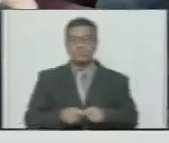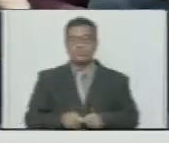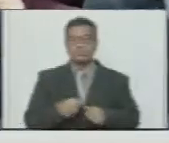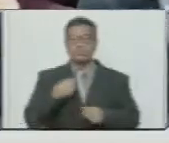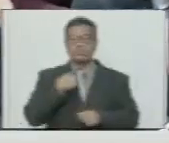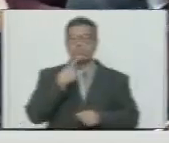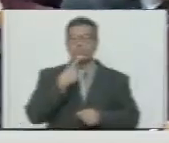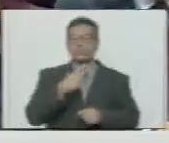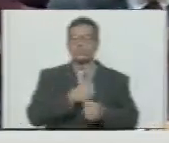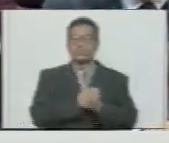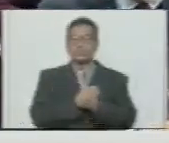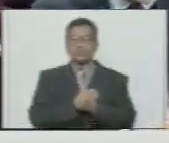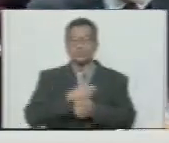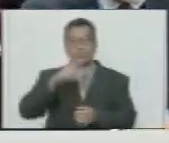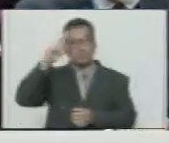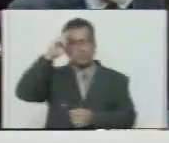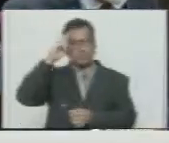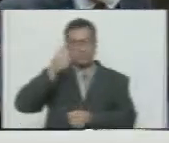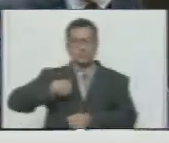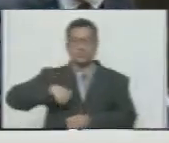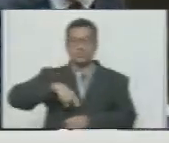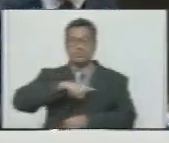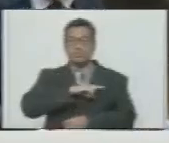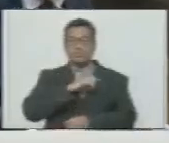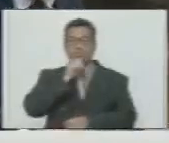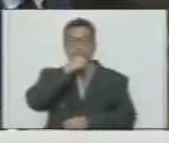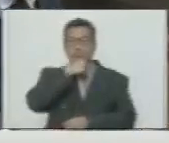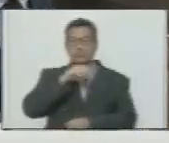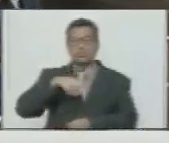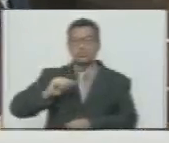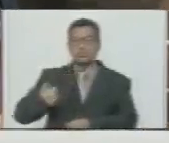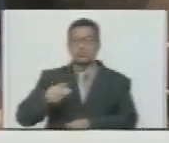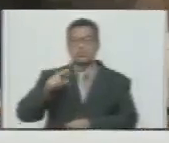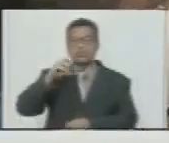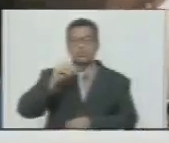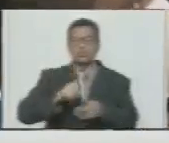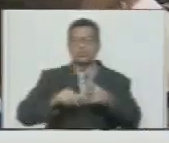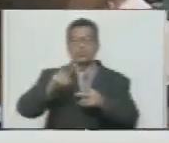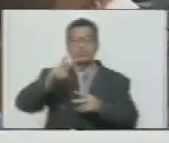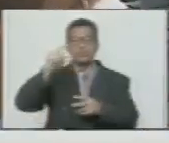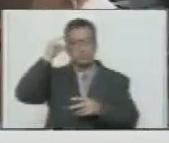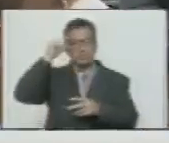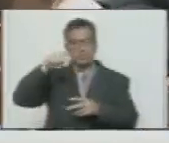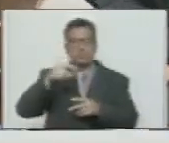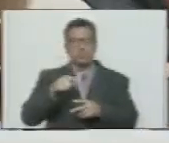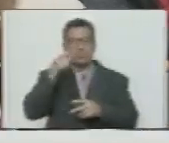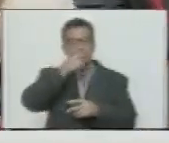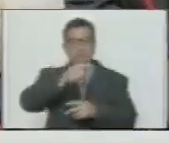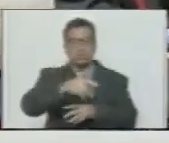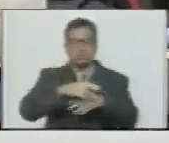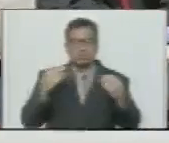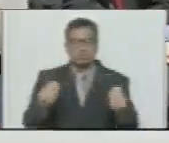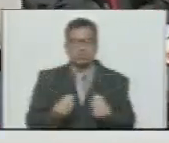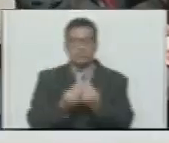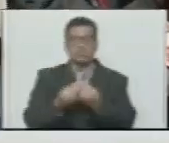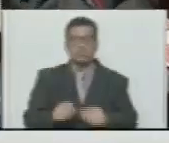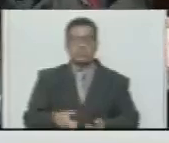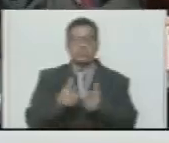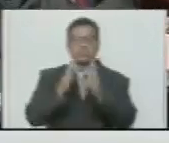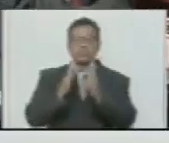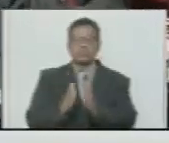movilizó para expresarle el amor y respeto a nuestro querido viejo Agüero. Durante 2 días estuvo ese pueblo